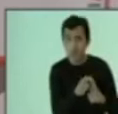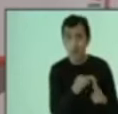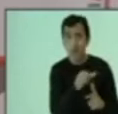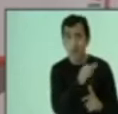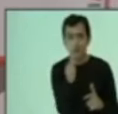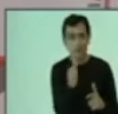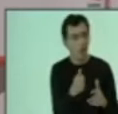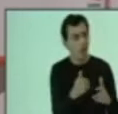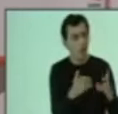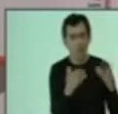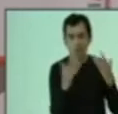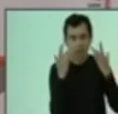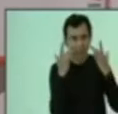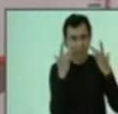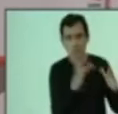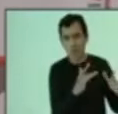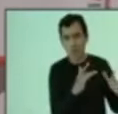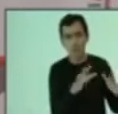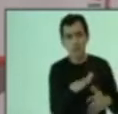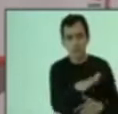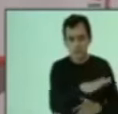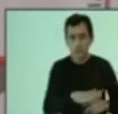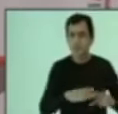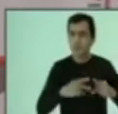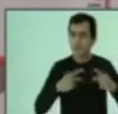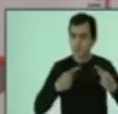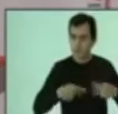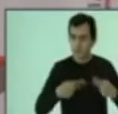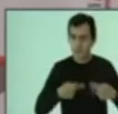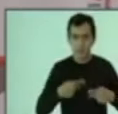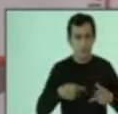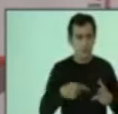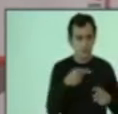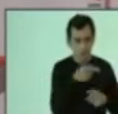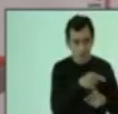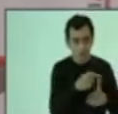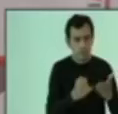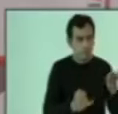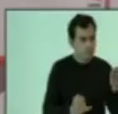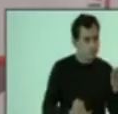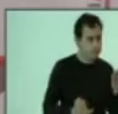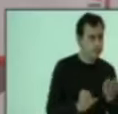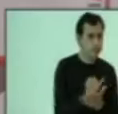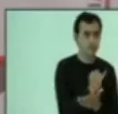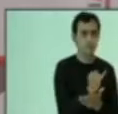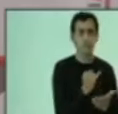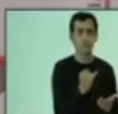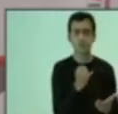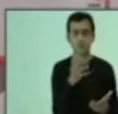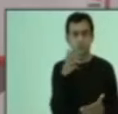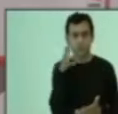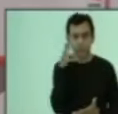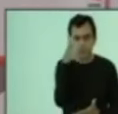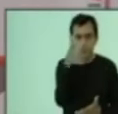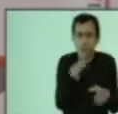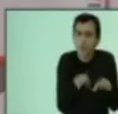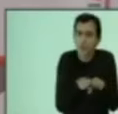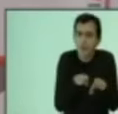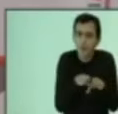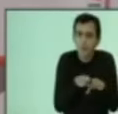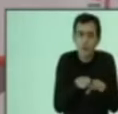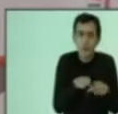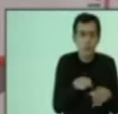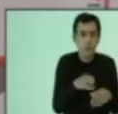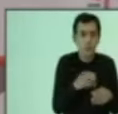retirar. Deben de ser los ciudadanos y no la ambición quienes decidan el destino que debemos tener para construir